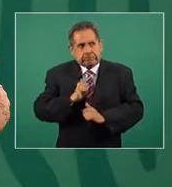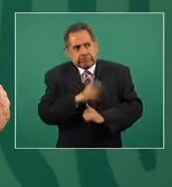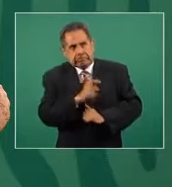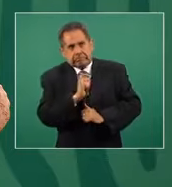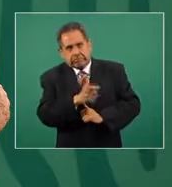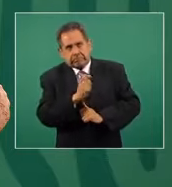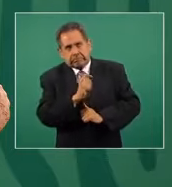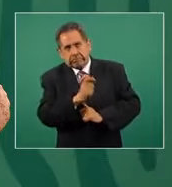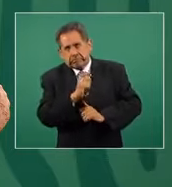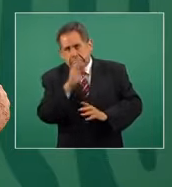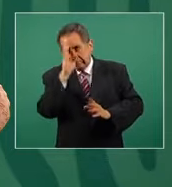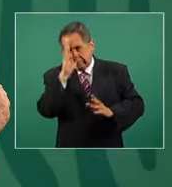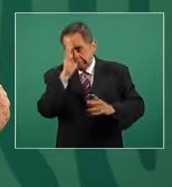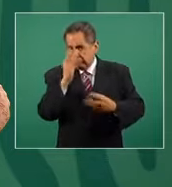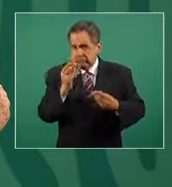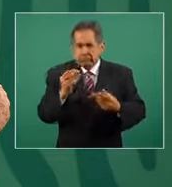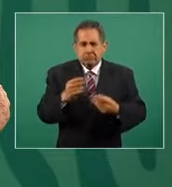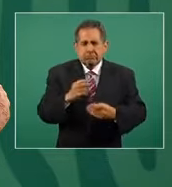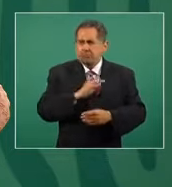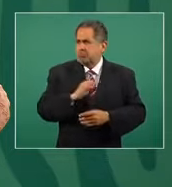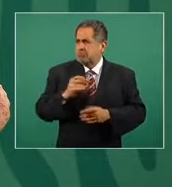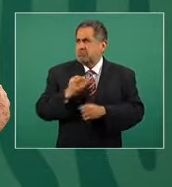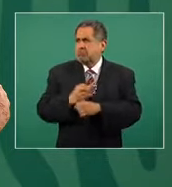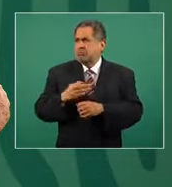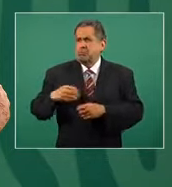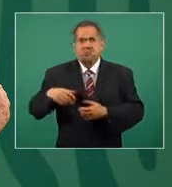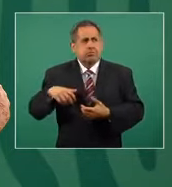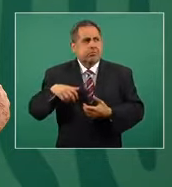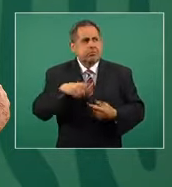Se han pagado como